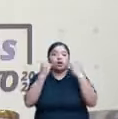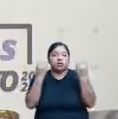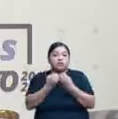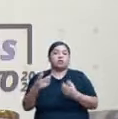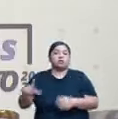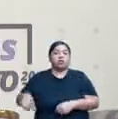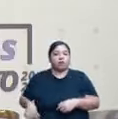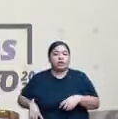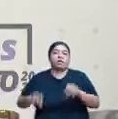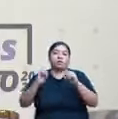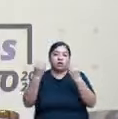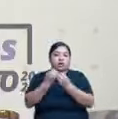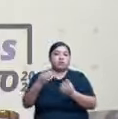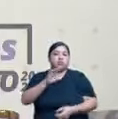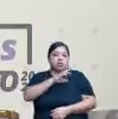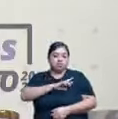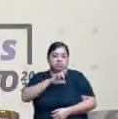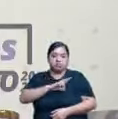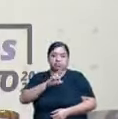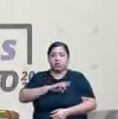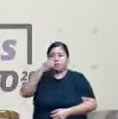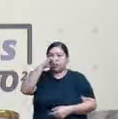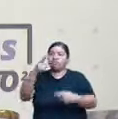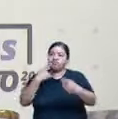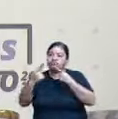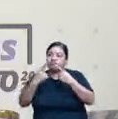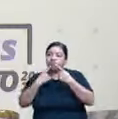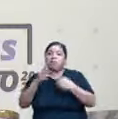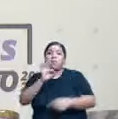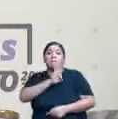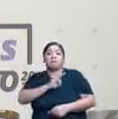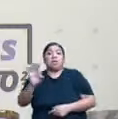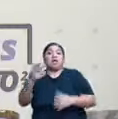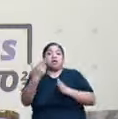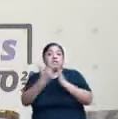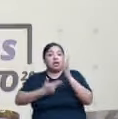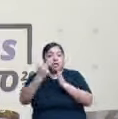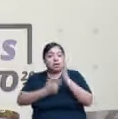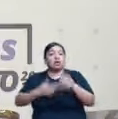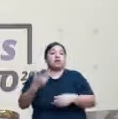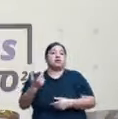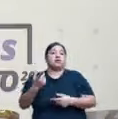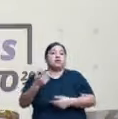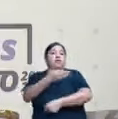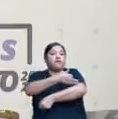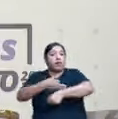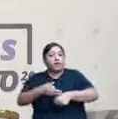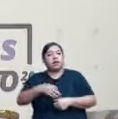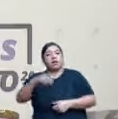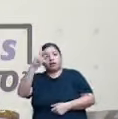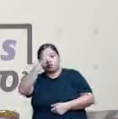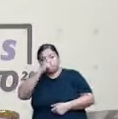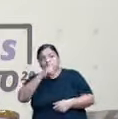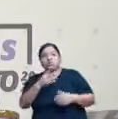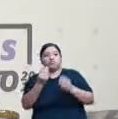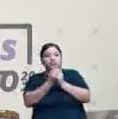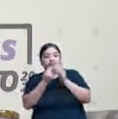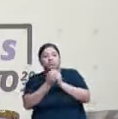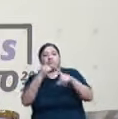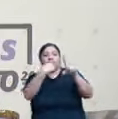dar servicios de orientación psicológica, de capacitación, de planeación familiar y lo que sea necesario para la